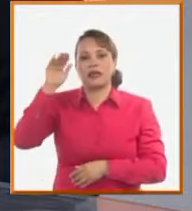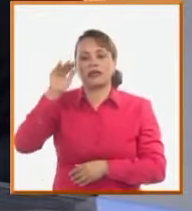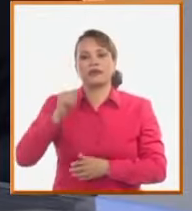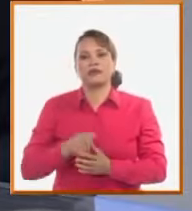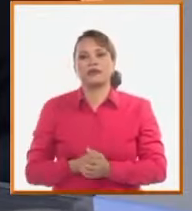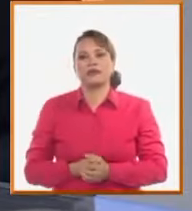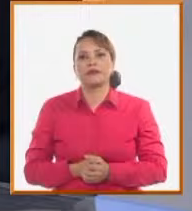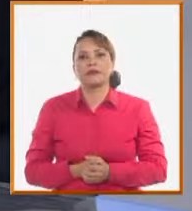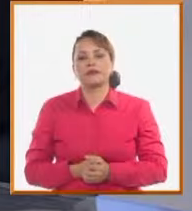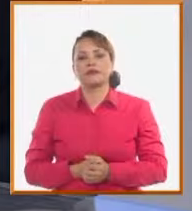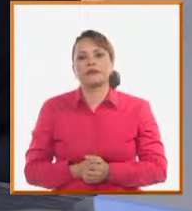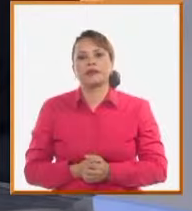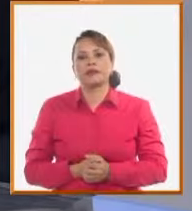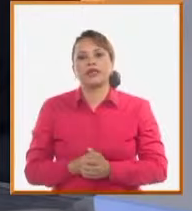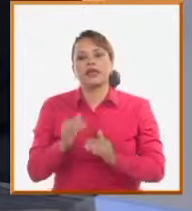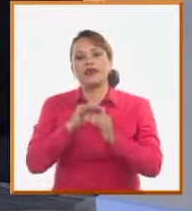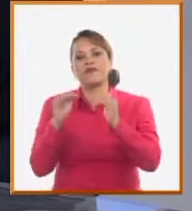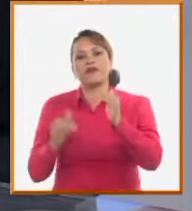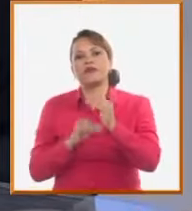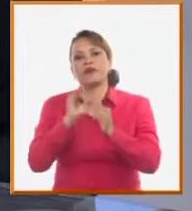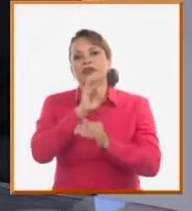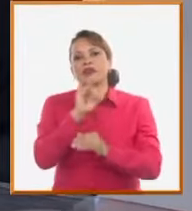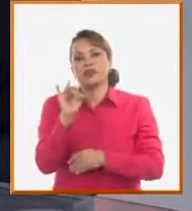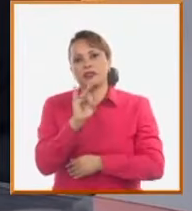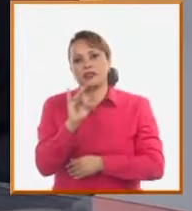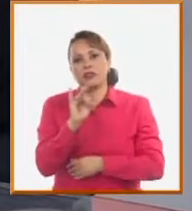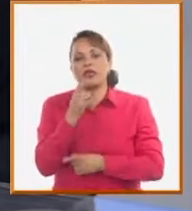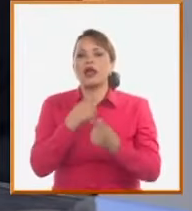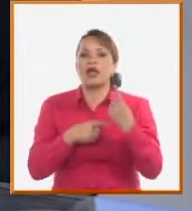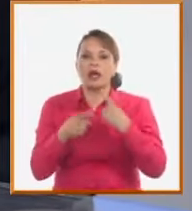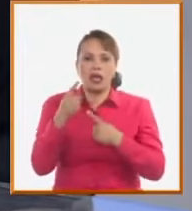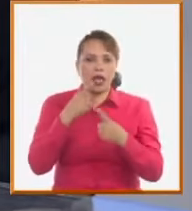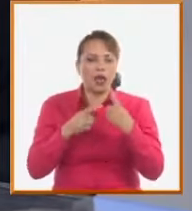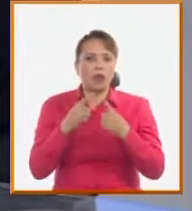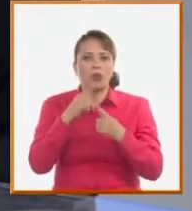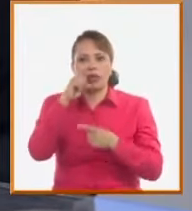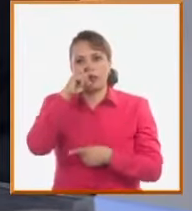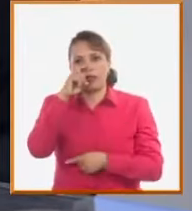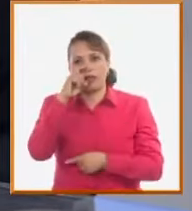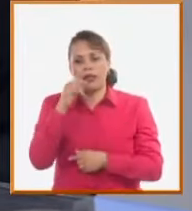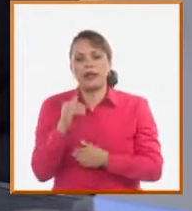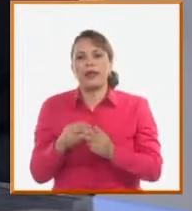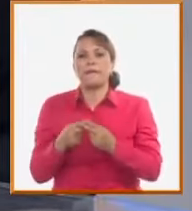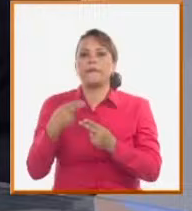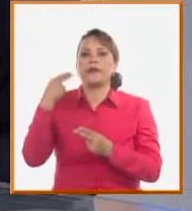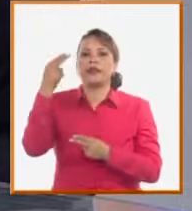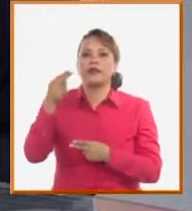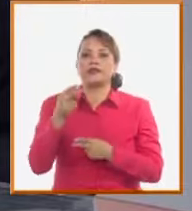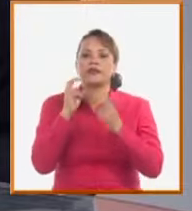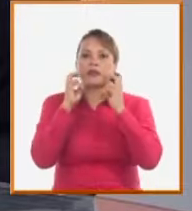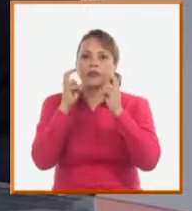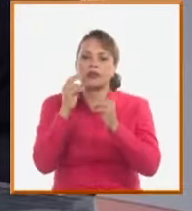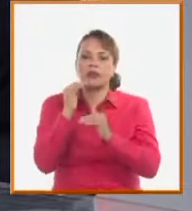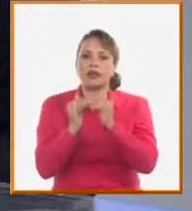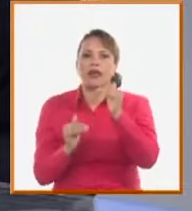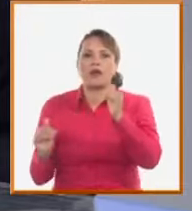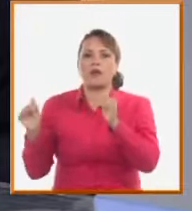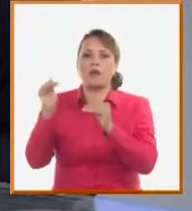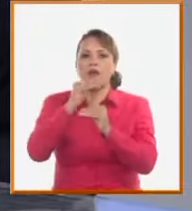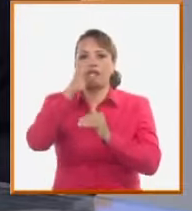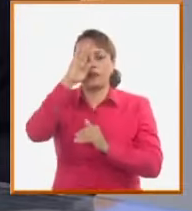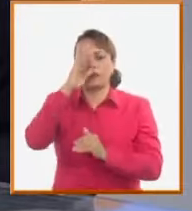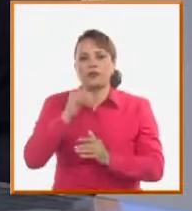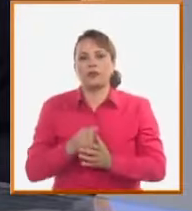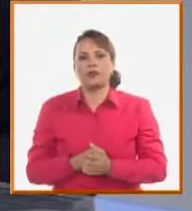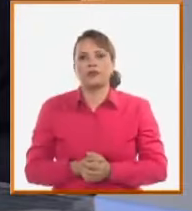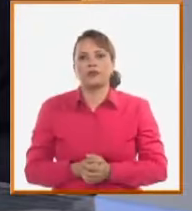edades inferiores a 77, es 77, aunque todavía la edad y la esperanza de vida al nacer sigue incrementándose en el país.